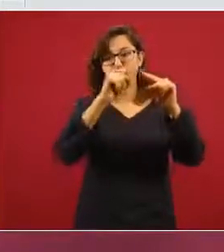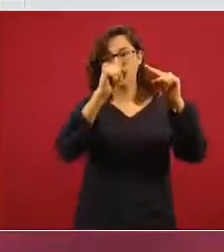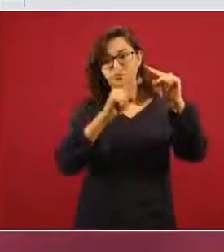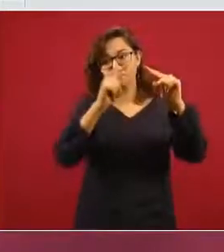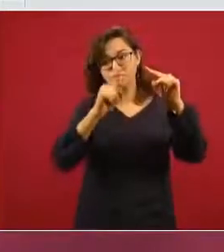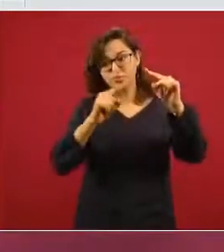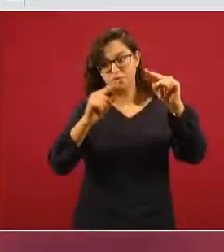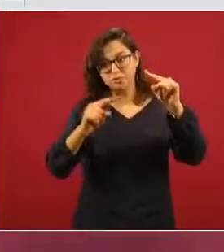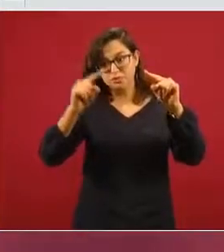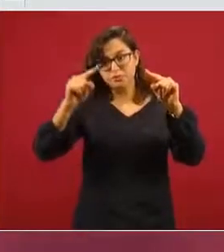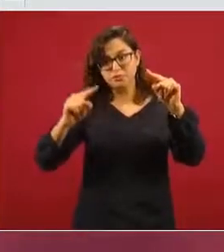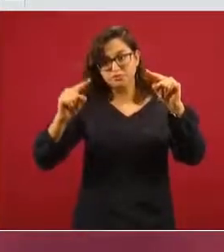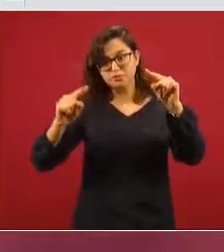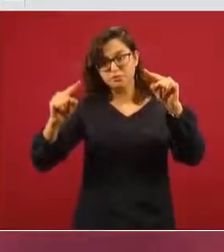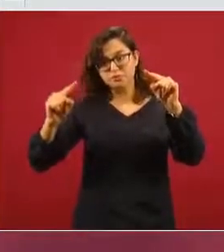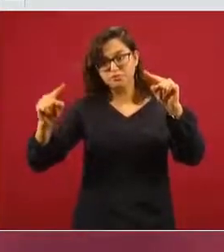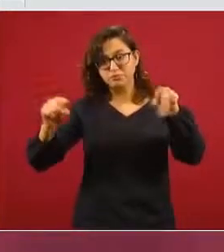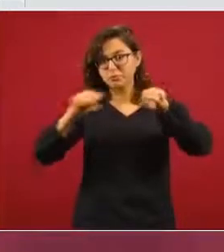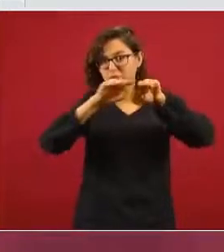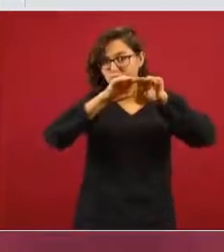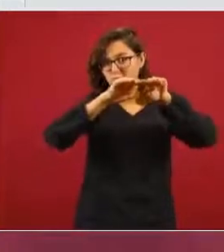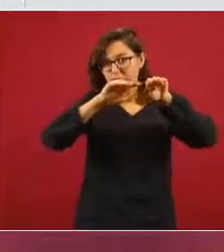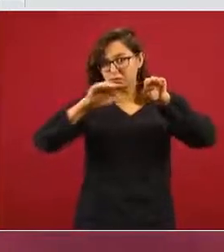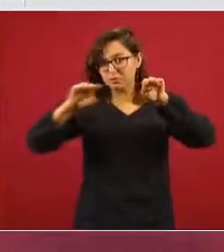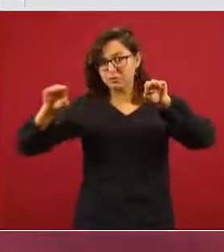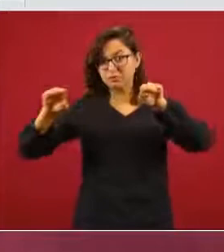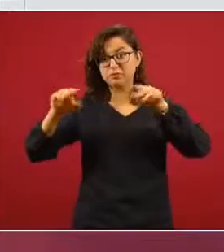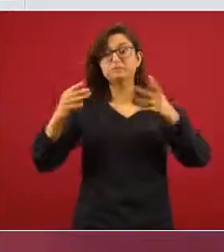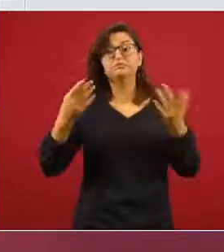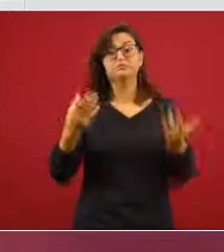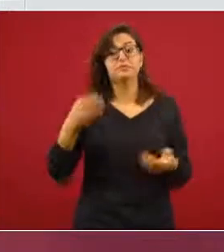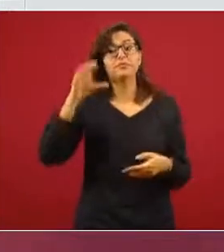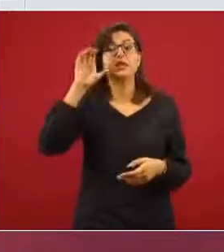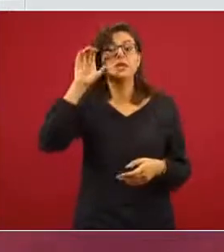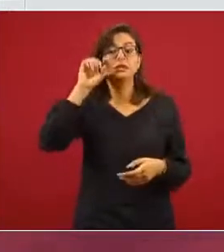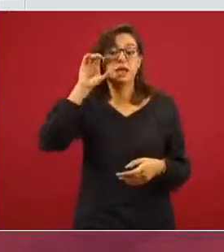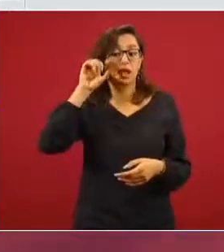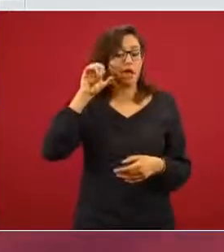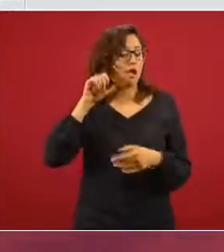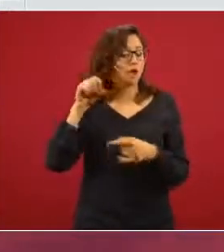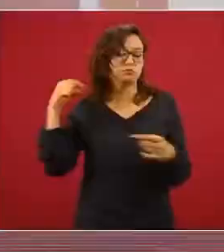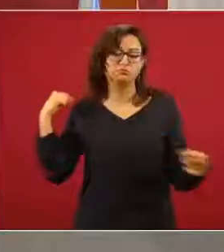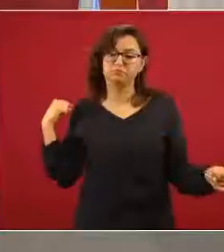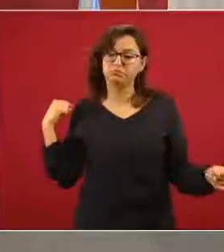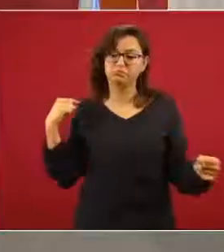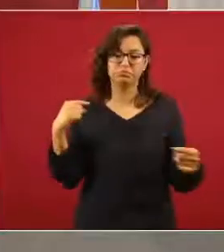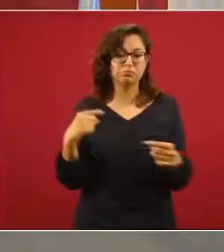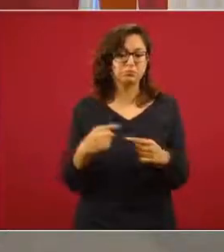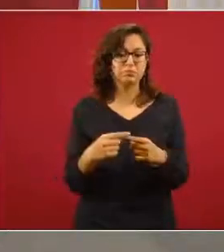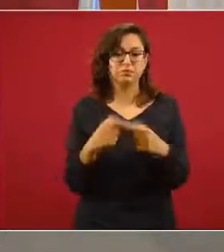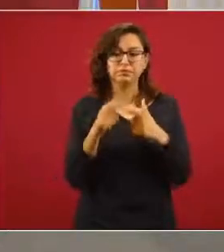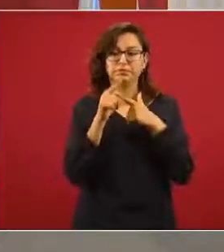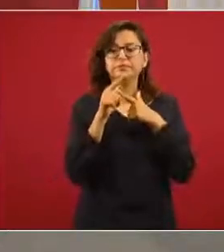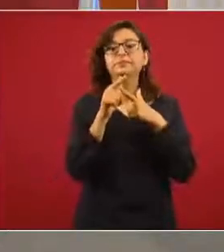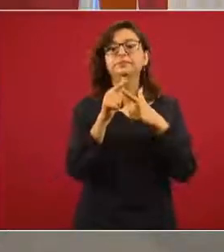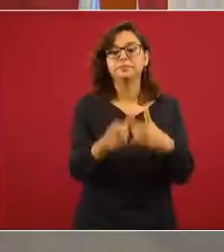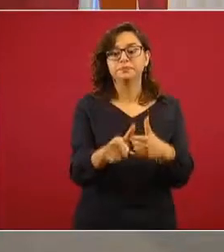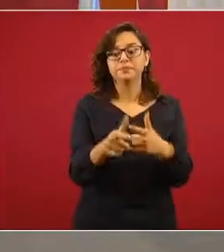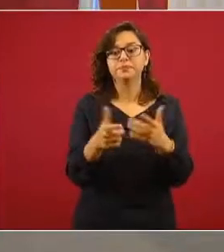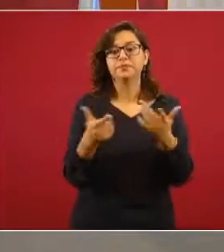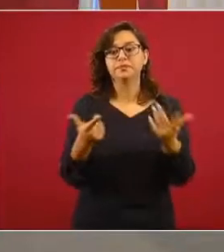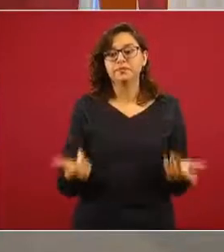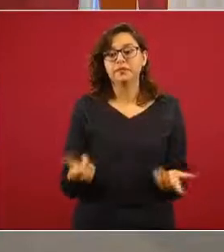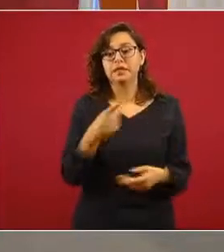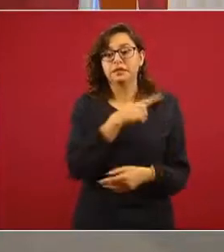mantiene en estabilidad, está en semáforo naranja desde todas esas semanas. Y aquí es importante tomar en cuenta como ejemplo